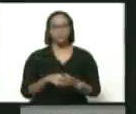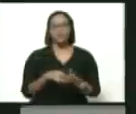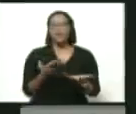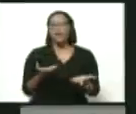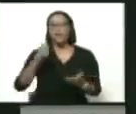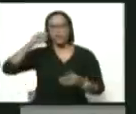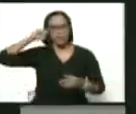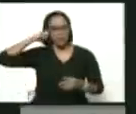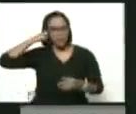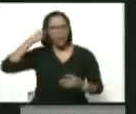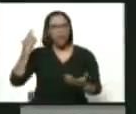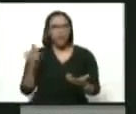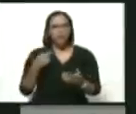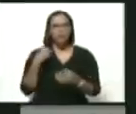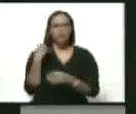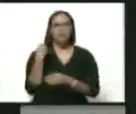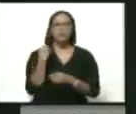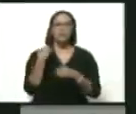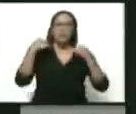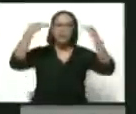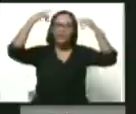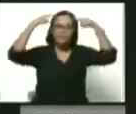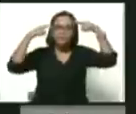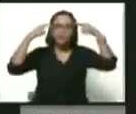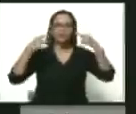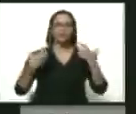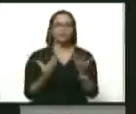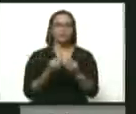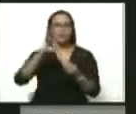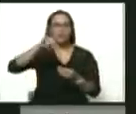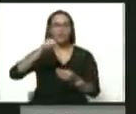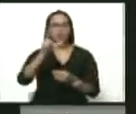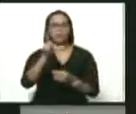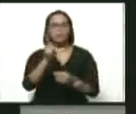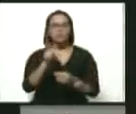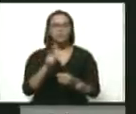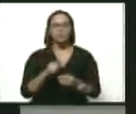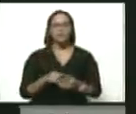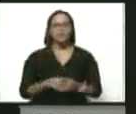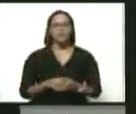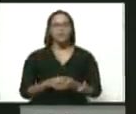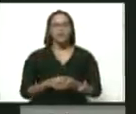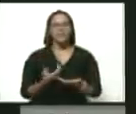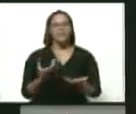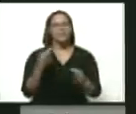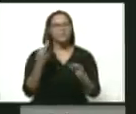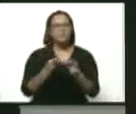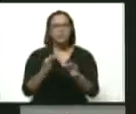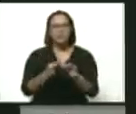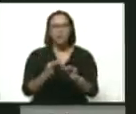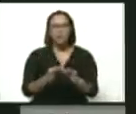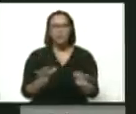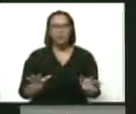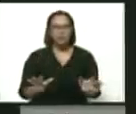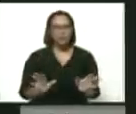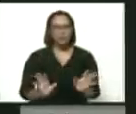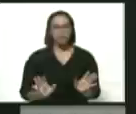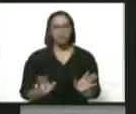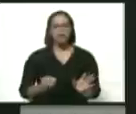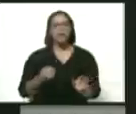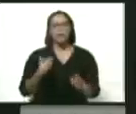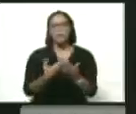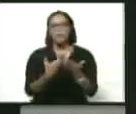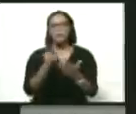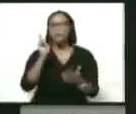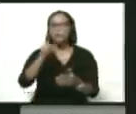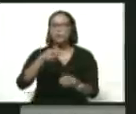recordando pues al comandante Chávez, y el de la JPSUV era en septiembre. El planteamiento que usted